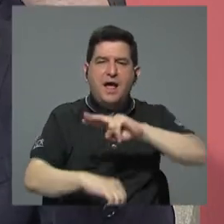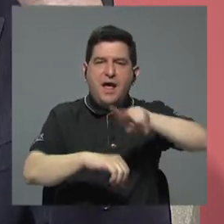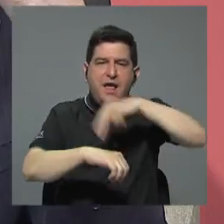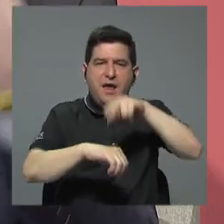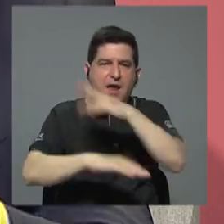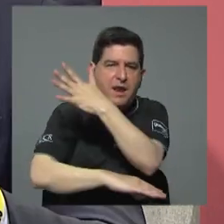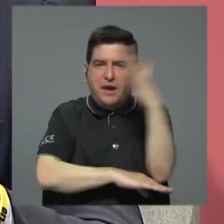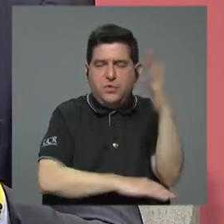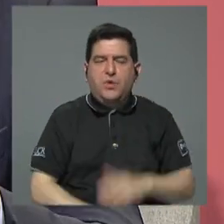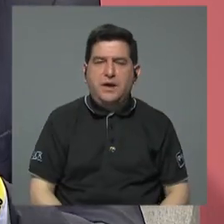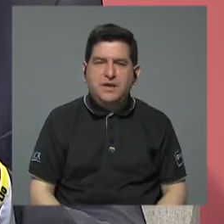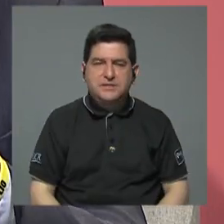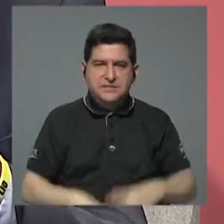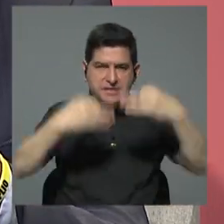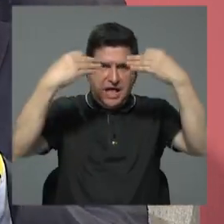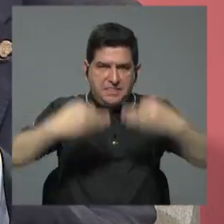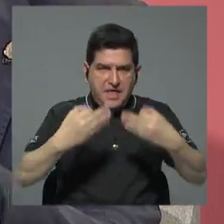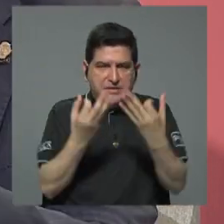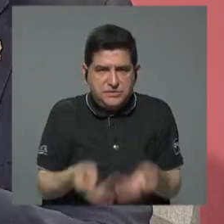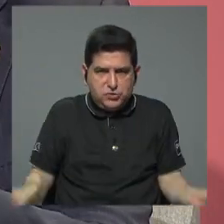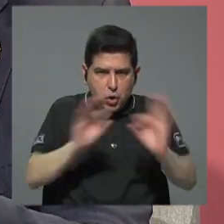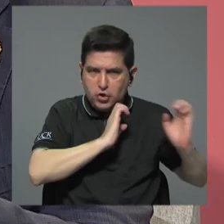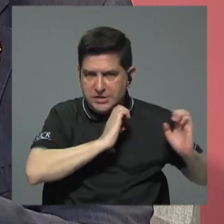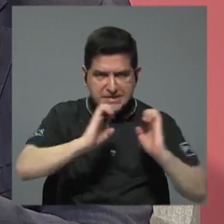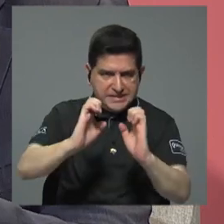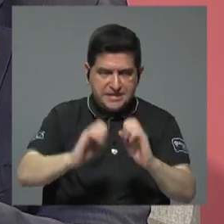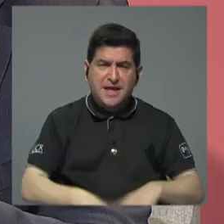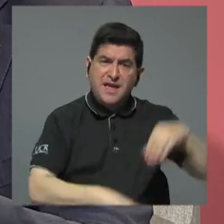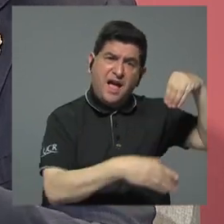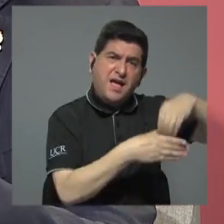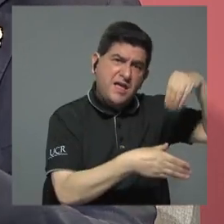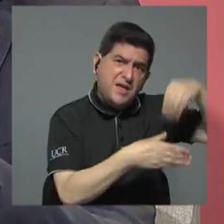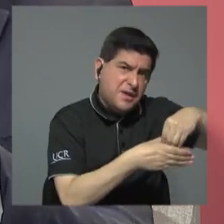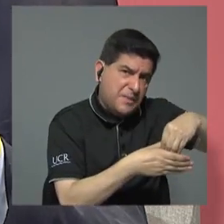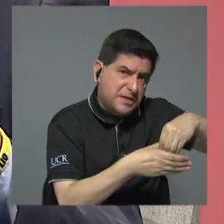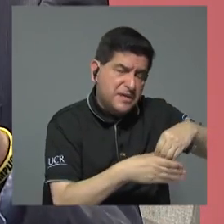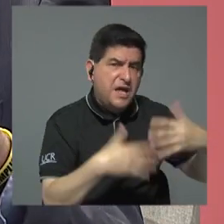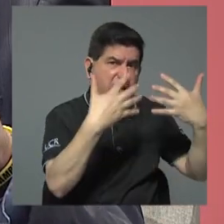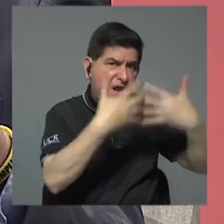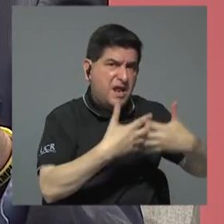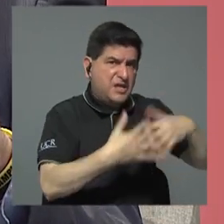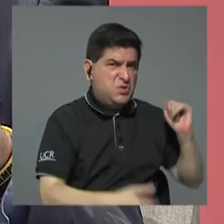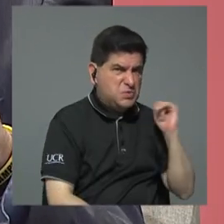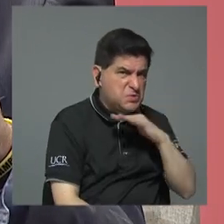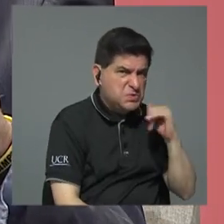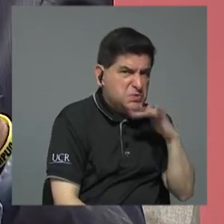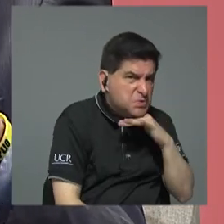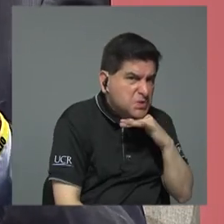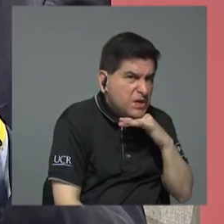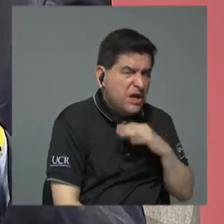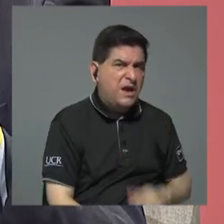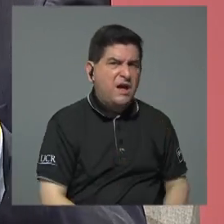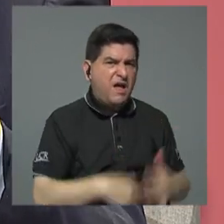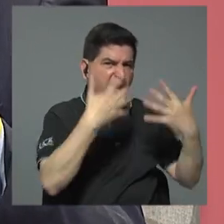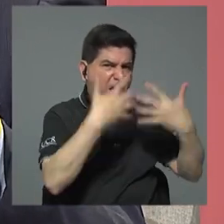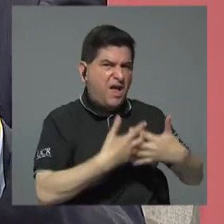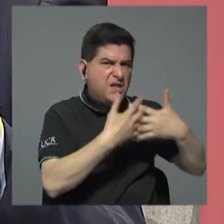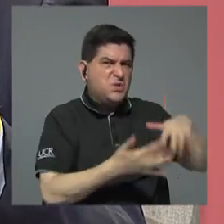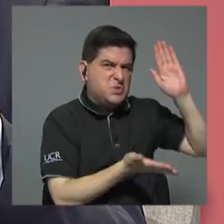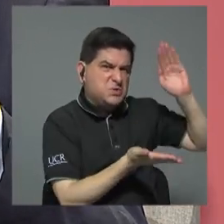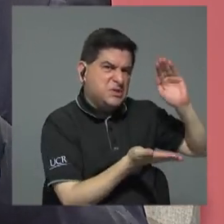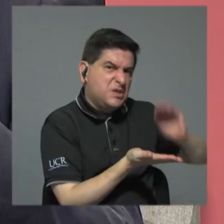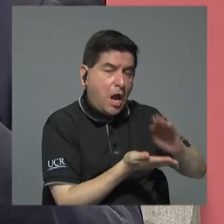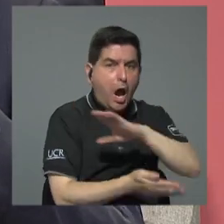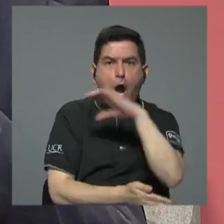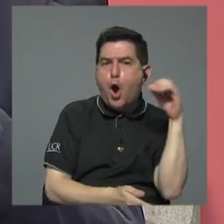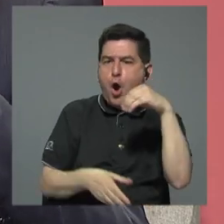Entonces, tenemos que tomar una decisión estratégica. ¿Vamos a invertir en una industria contaminante, una industria que está en decadencia,